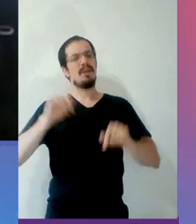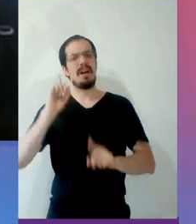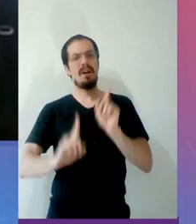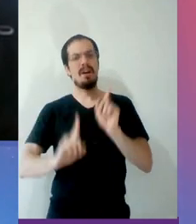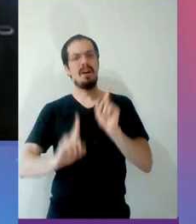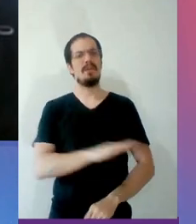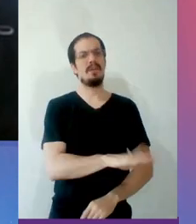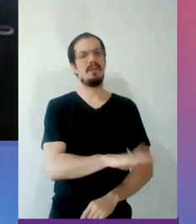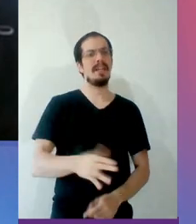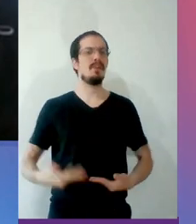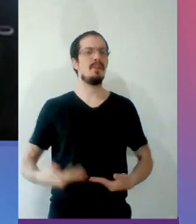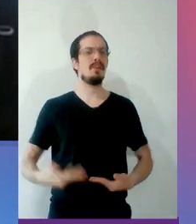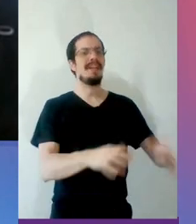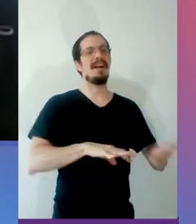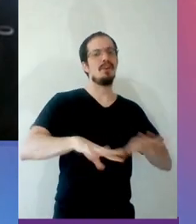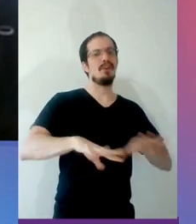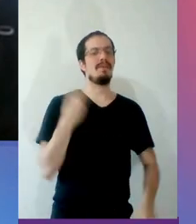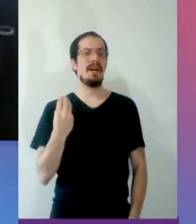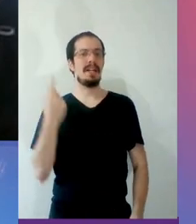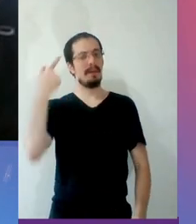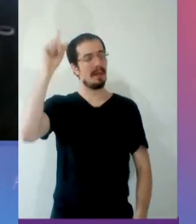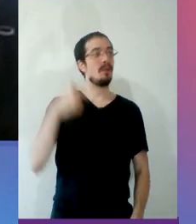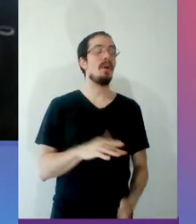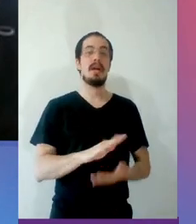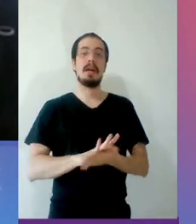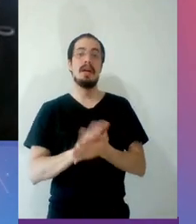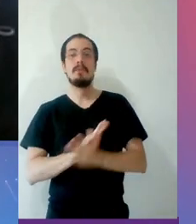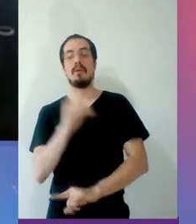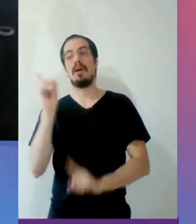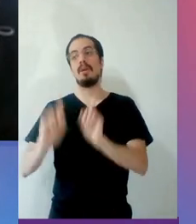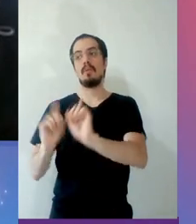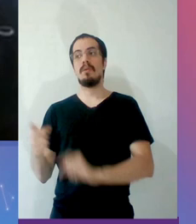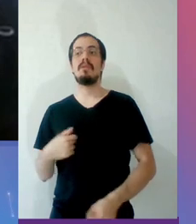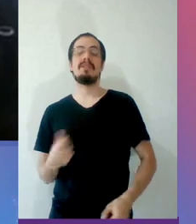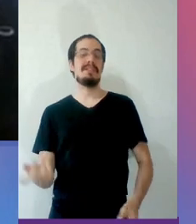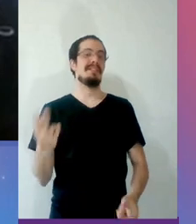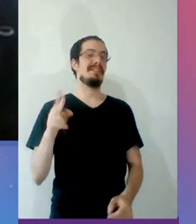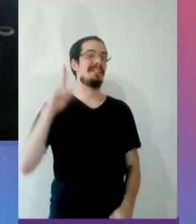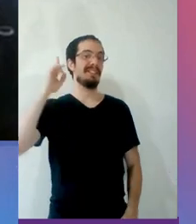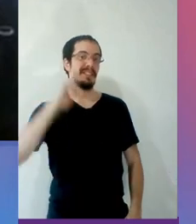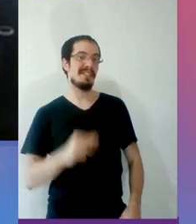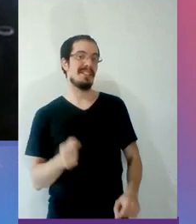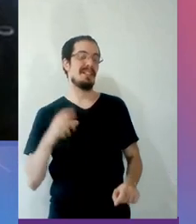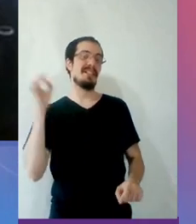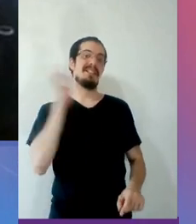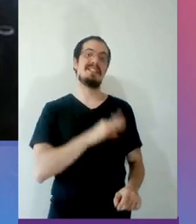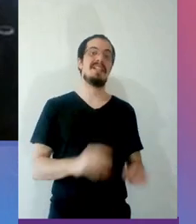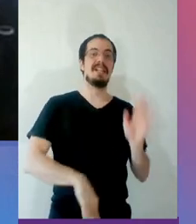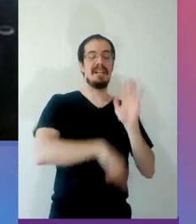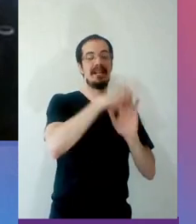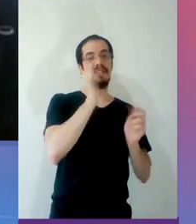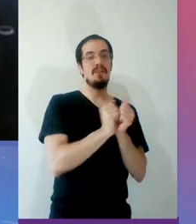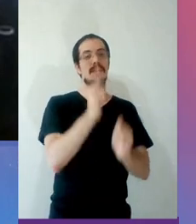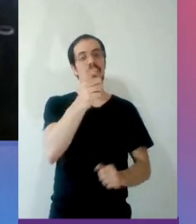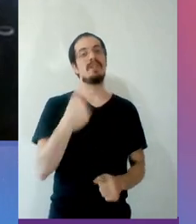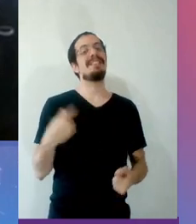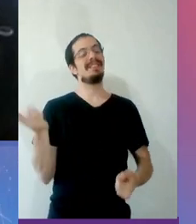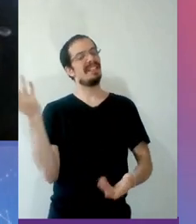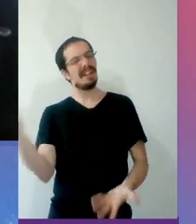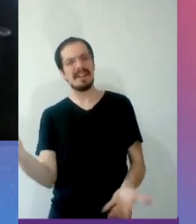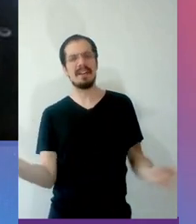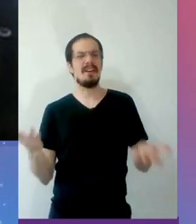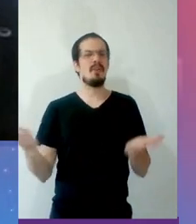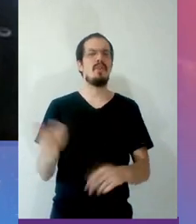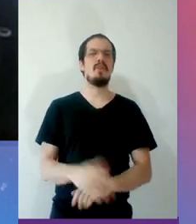como, se me acabó el Chile Crece, ya no puedo continuar en el programa. Entonces, ¿cómo